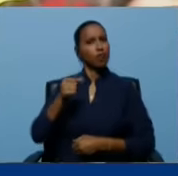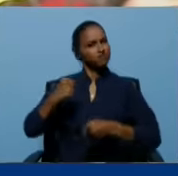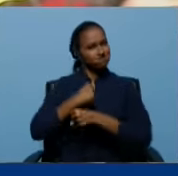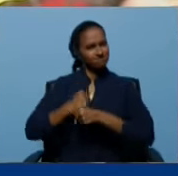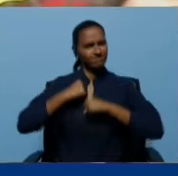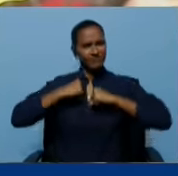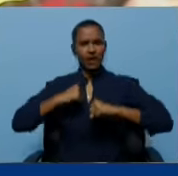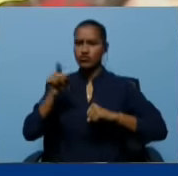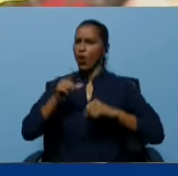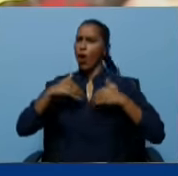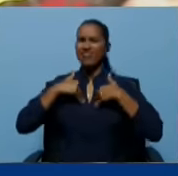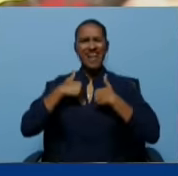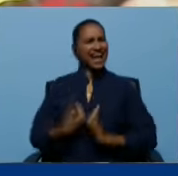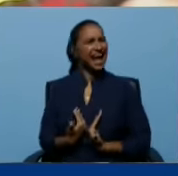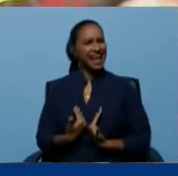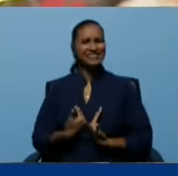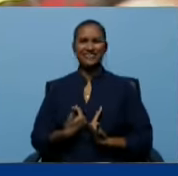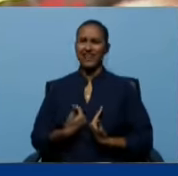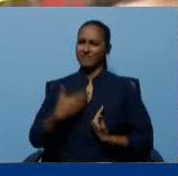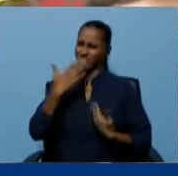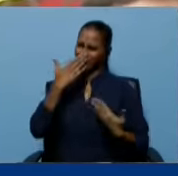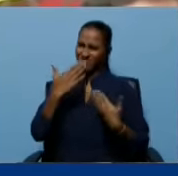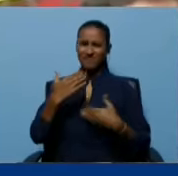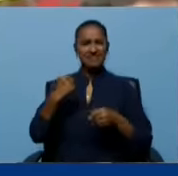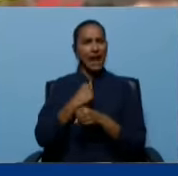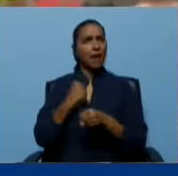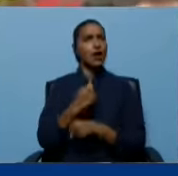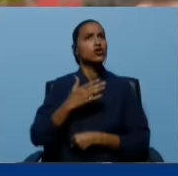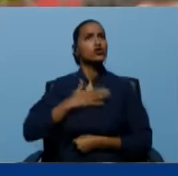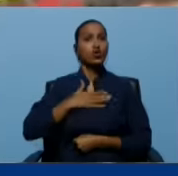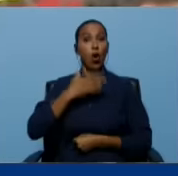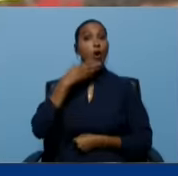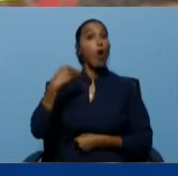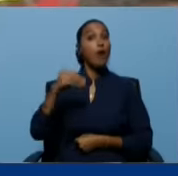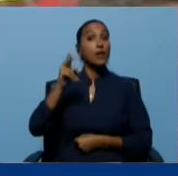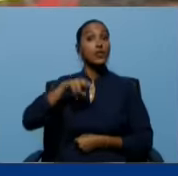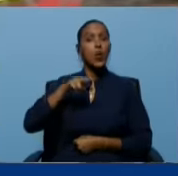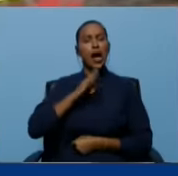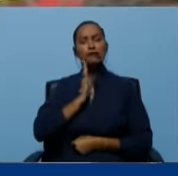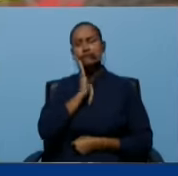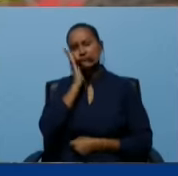No descanses ni un segundo. Yo cuando tenía tu edad ni dormía.